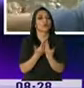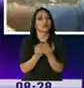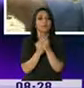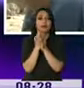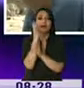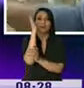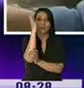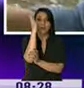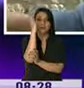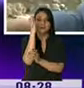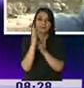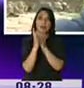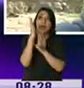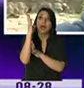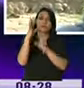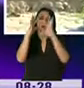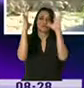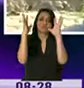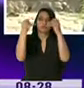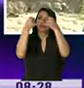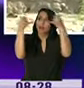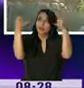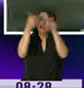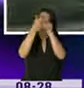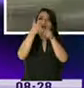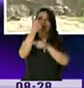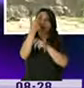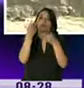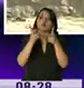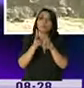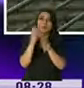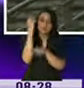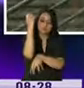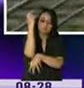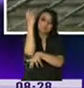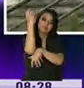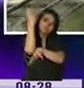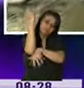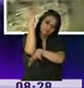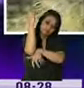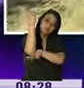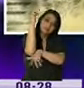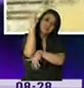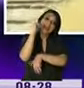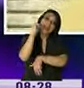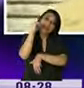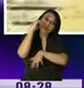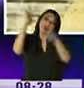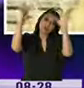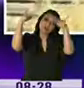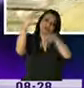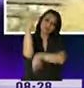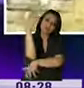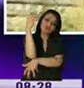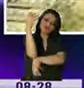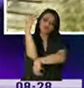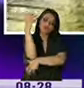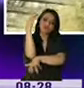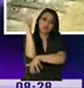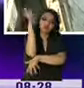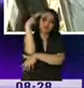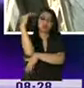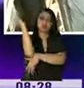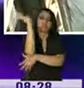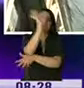qué tan grandes, qué tan cerca de los cables. Y también el estado de las raíces, porque si con el agua se aflojó la raíz del árbol, con un viento fuerte de